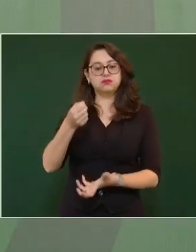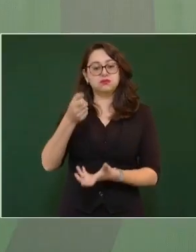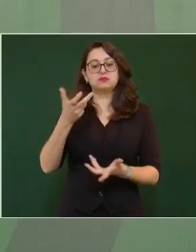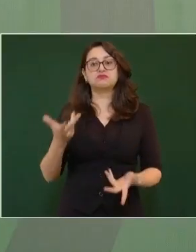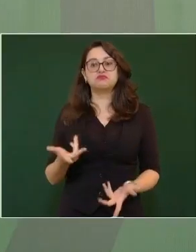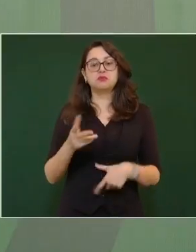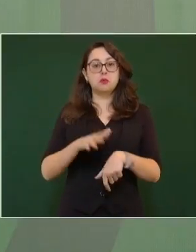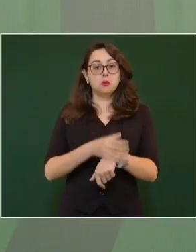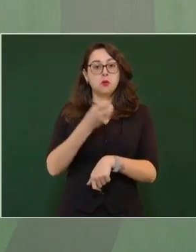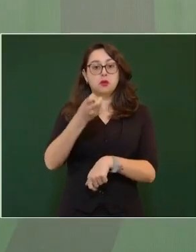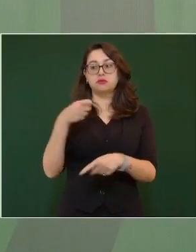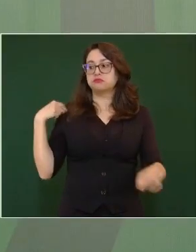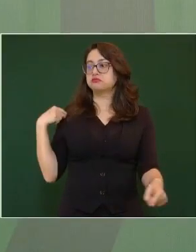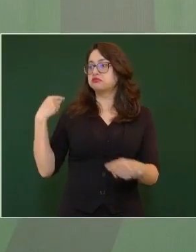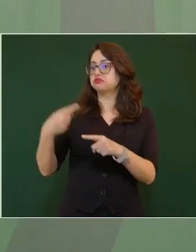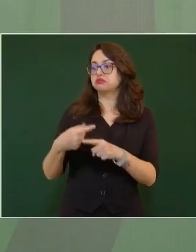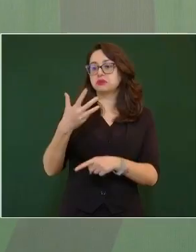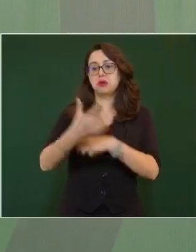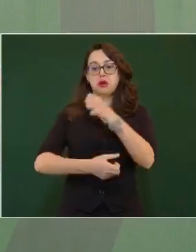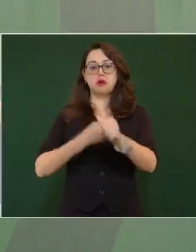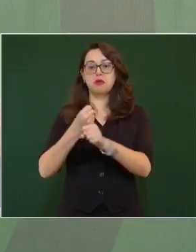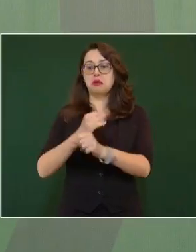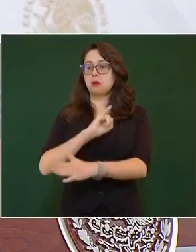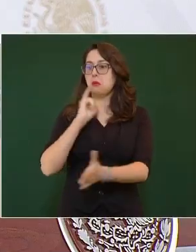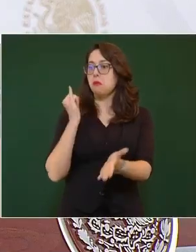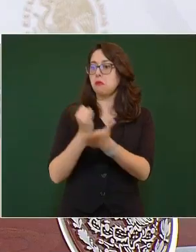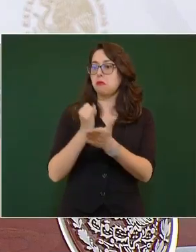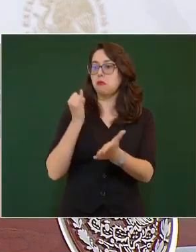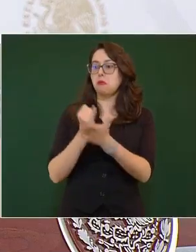aumentar impuestos ni